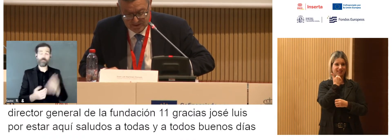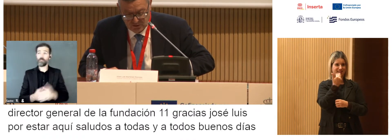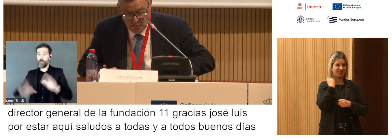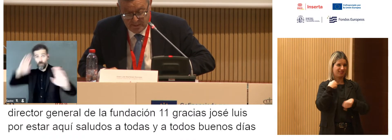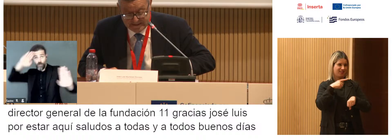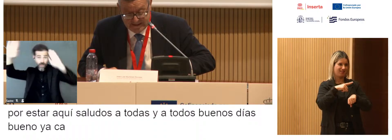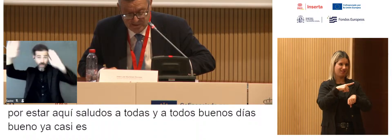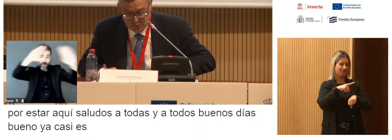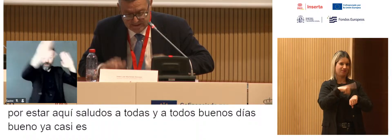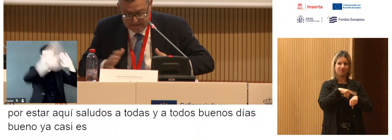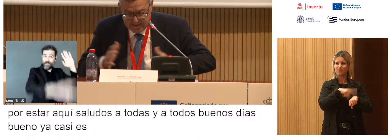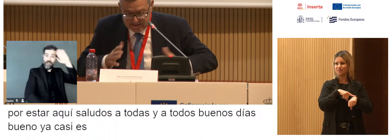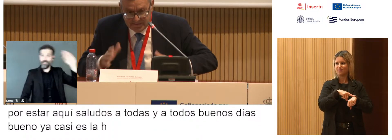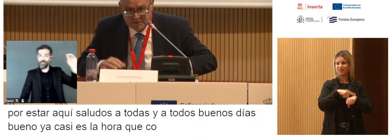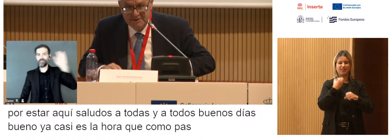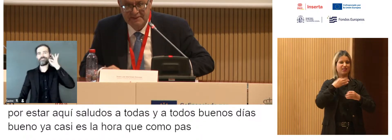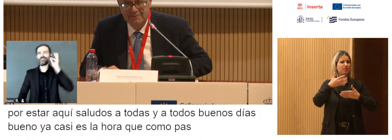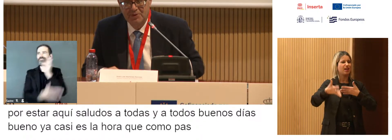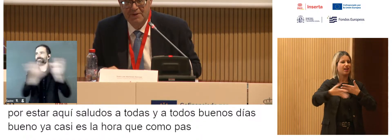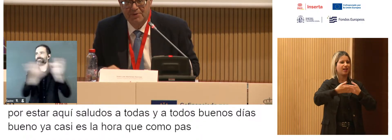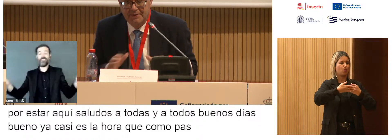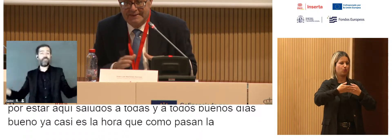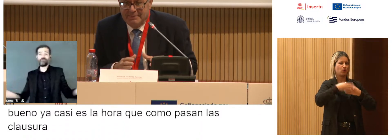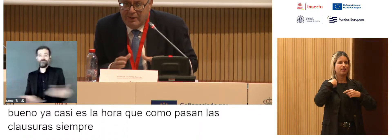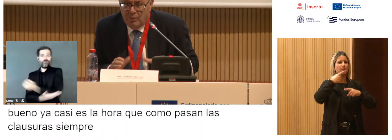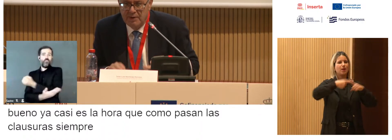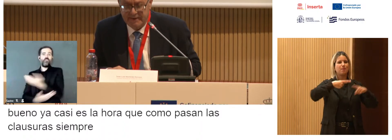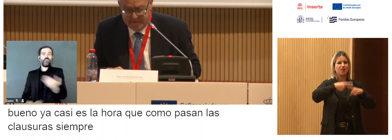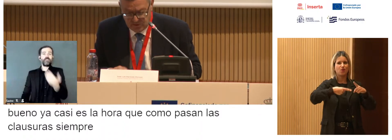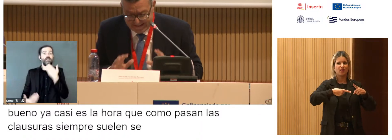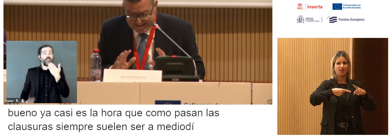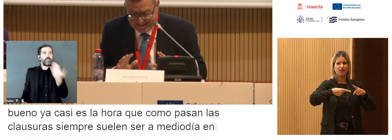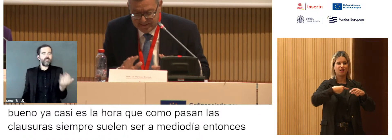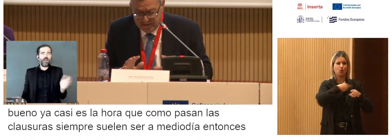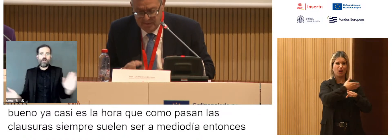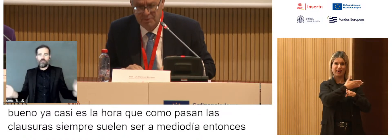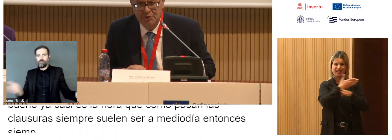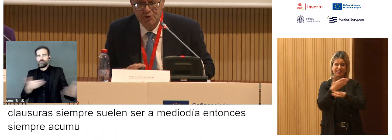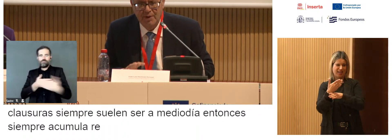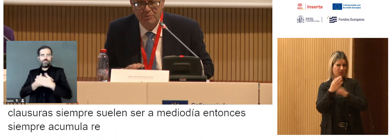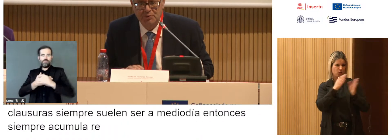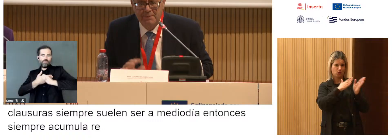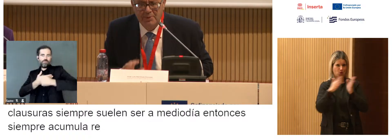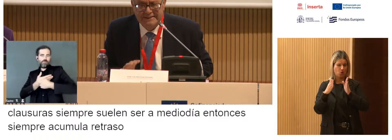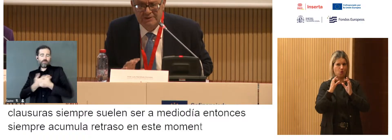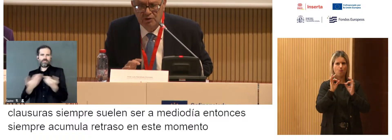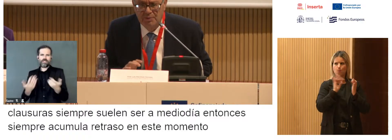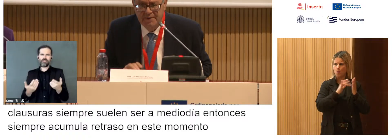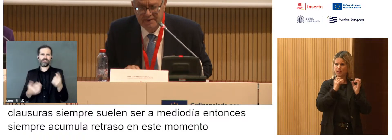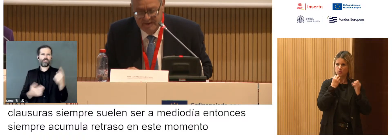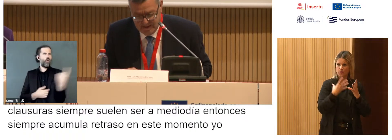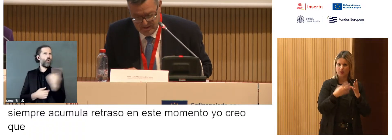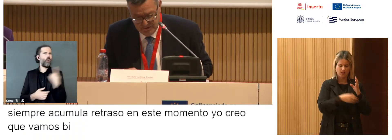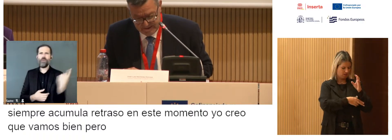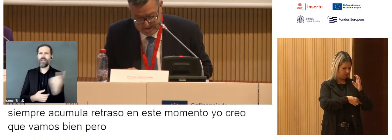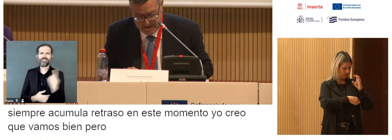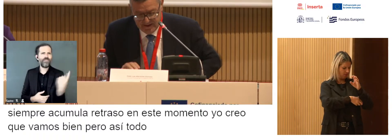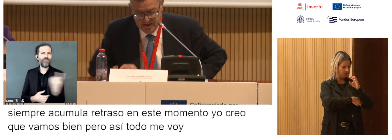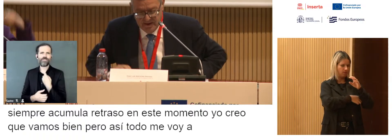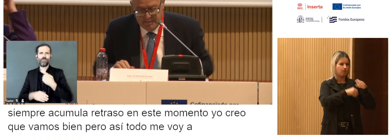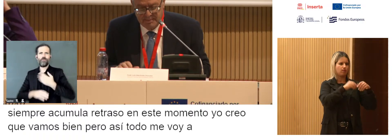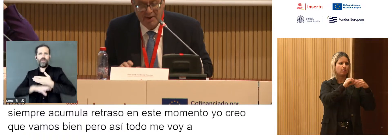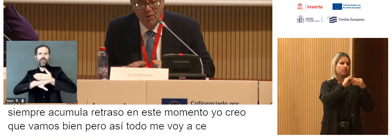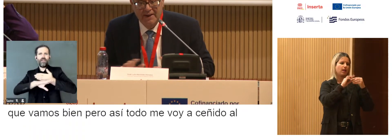la hora. Como pasan las clausuras, siempre suelen ser al mediodía, entonces siempre acumula retraso. En este momento yo creo que vamos bien, pero así todo me voy a ceñir al guión que